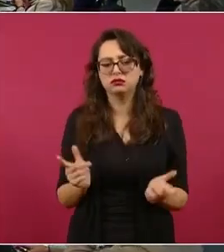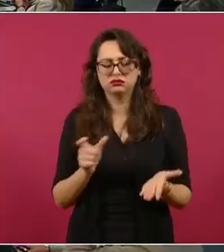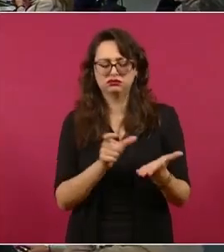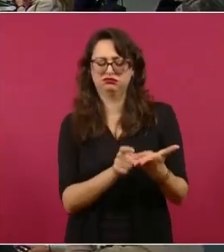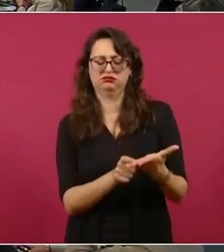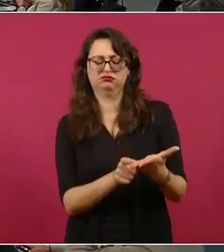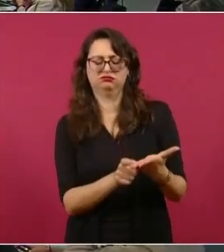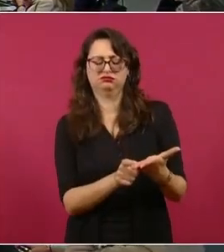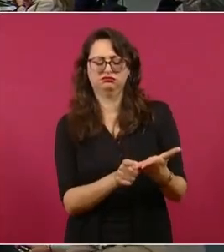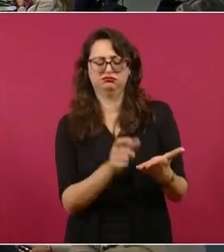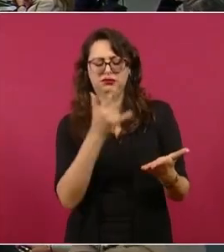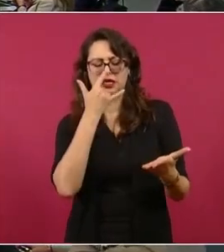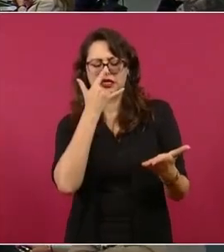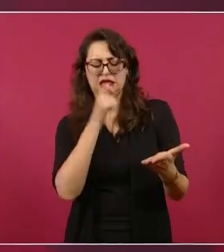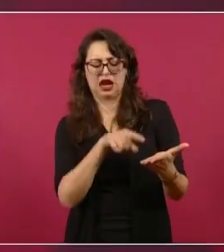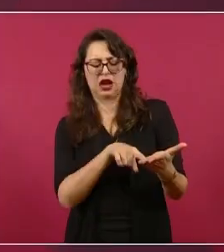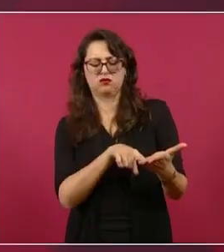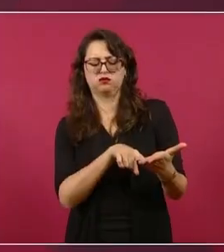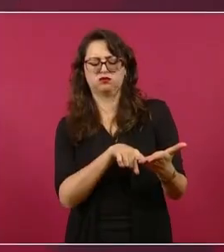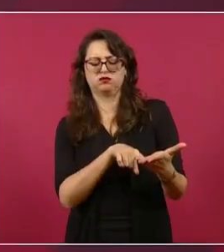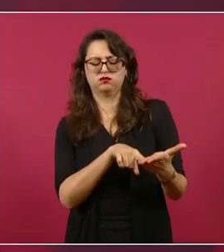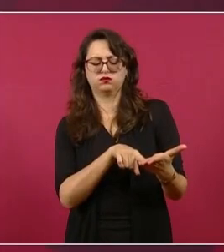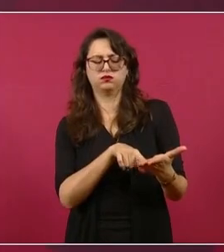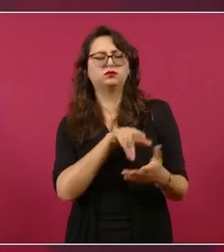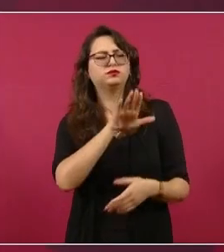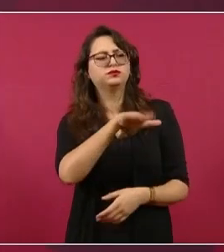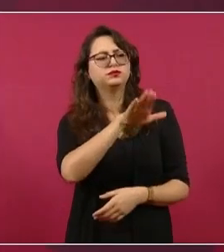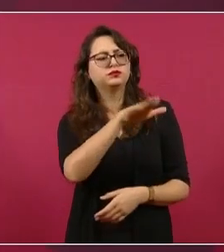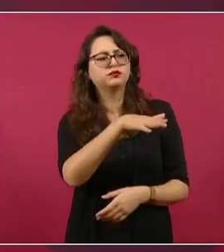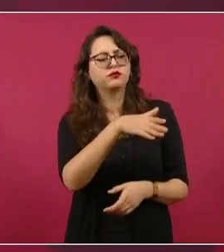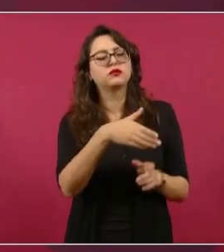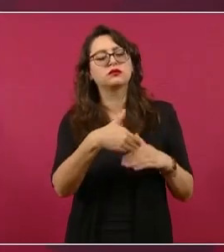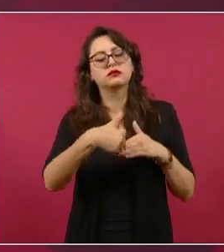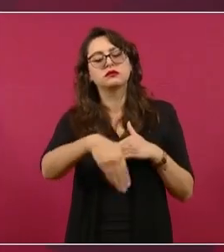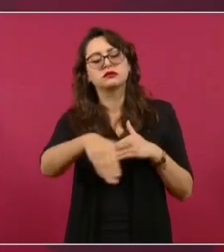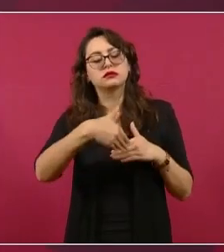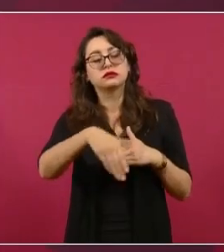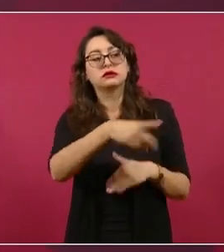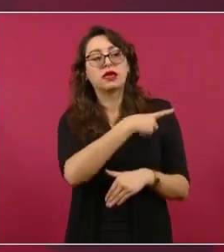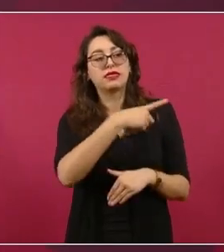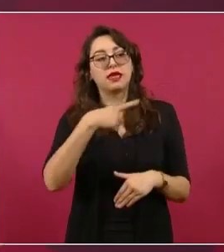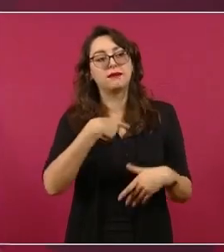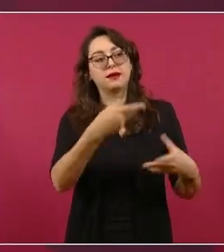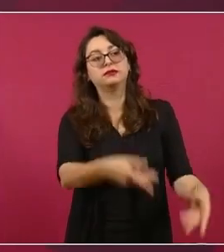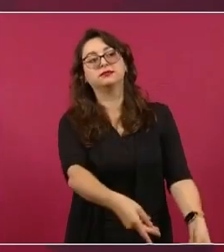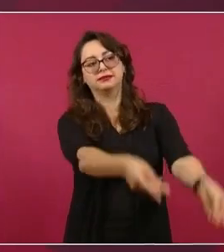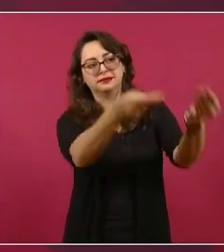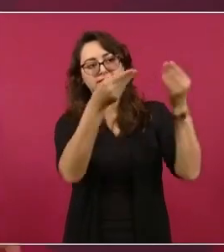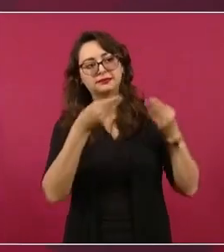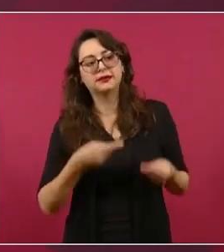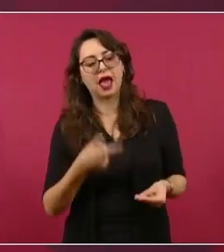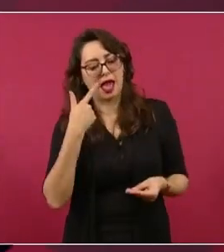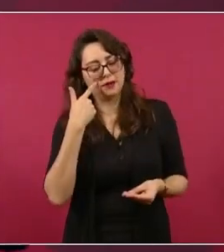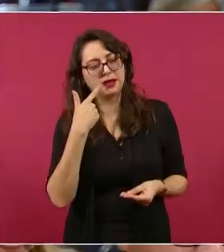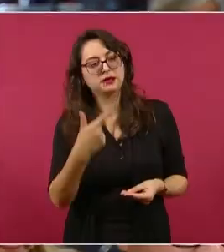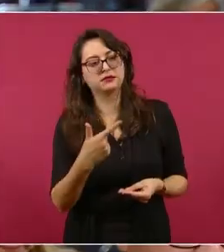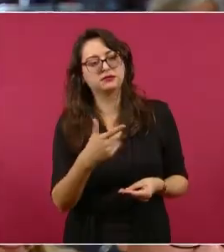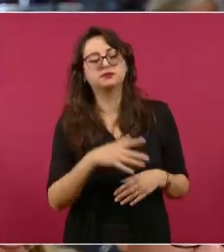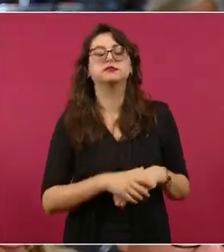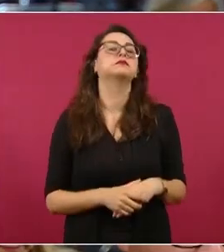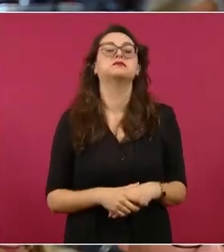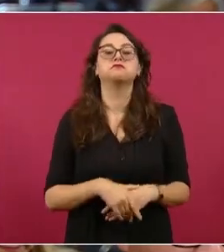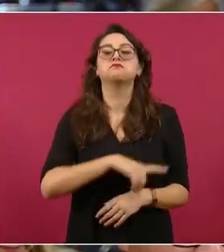Estas supuestas anomalías. Al final se